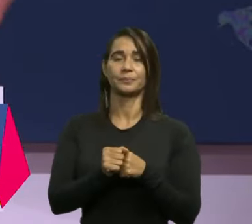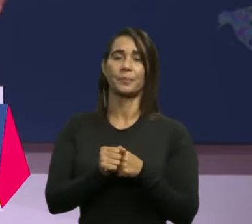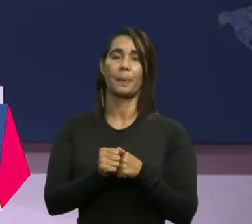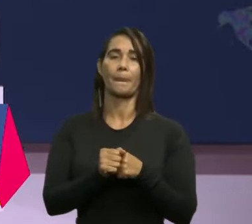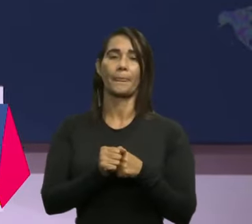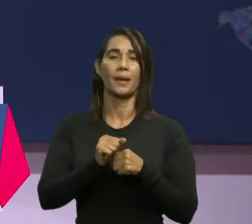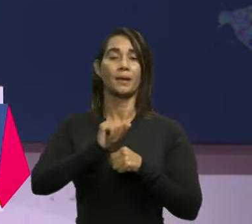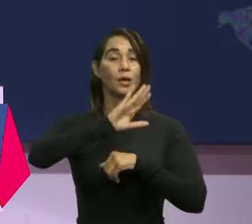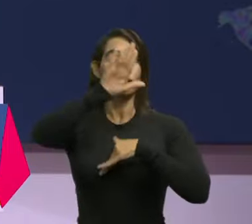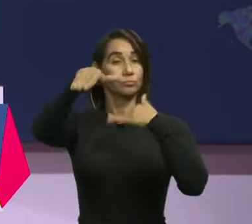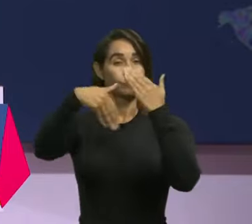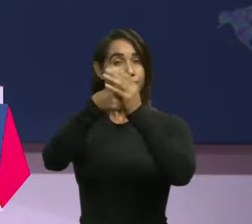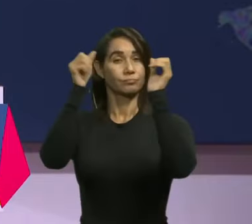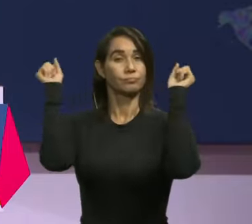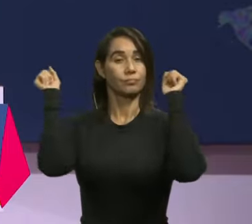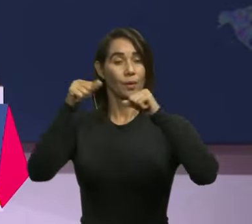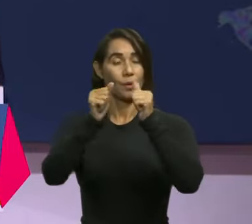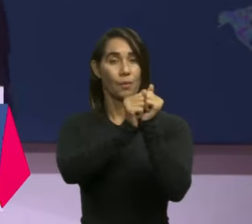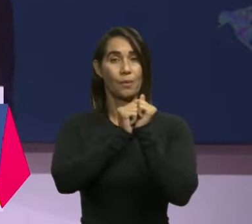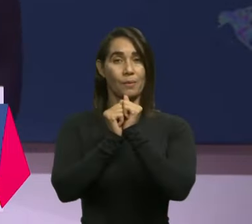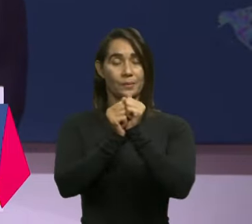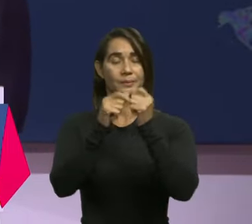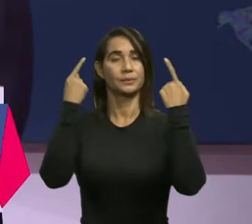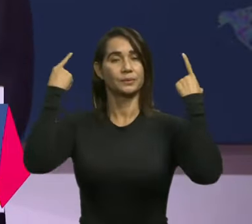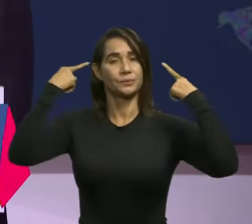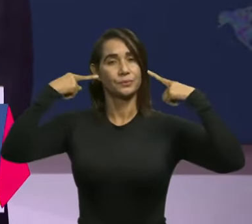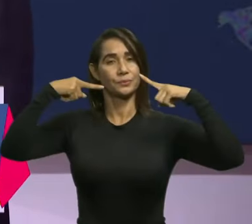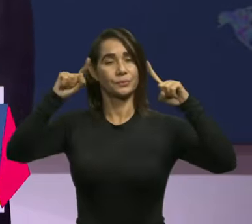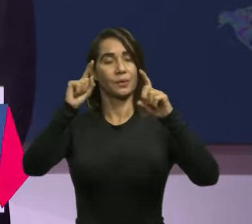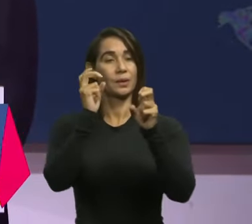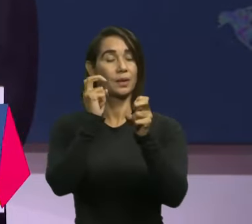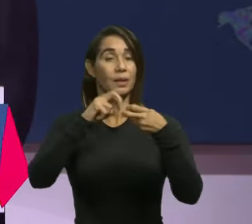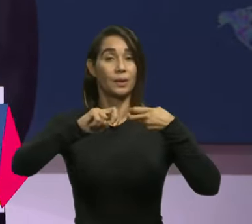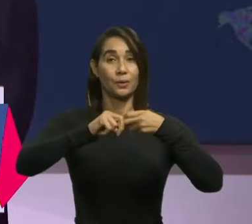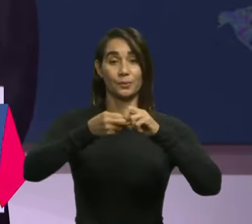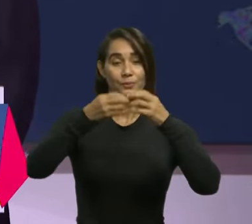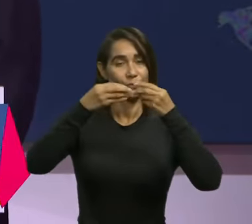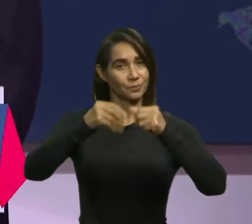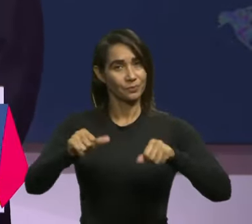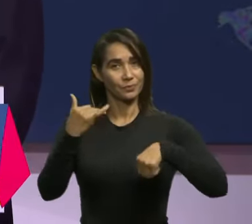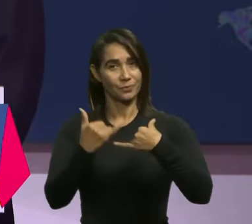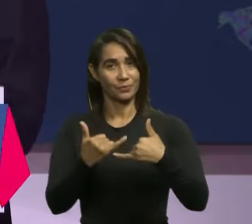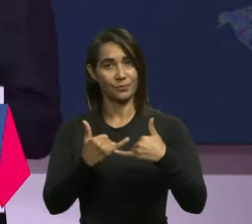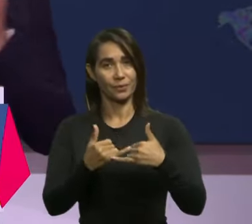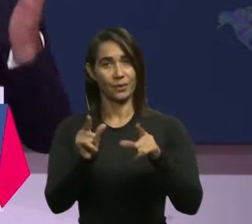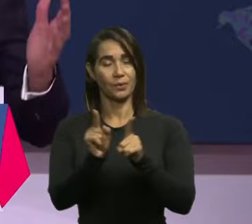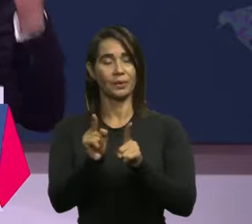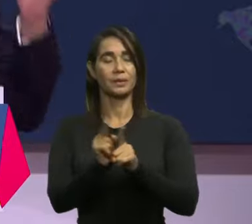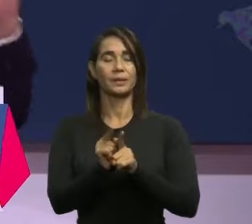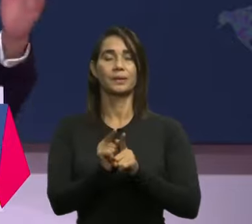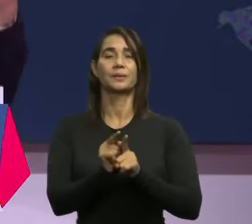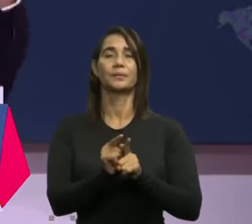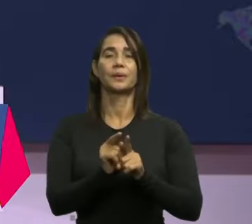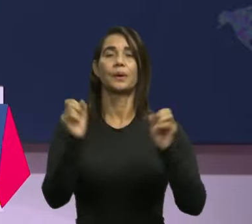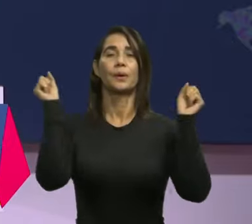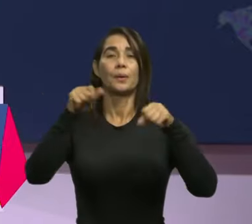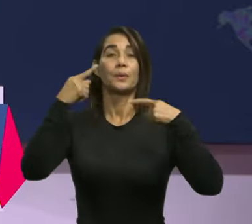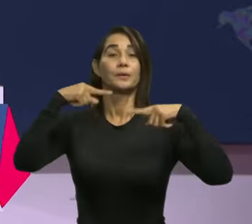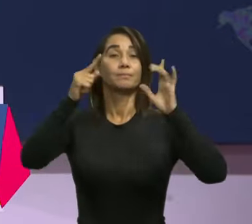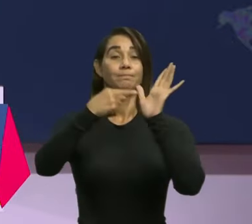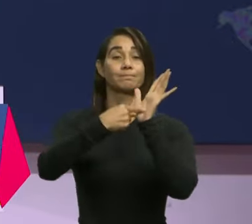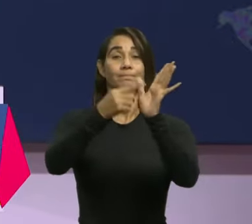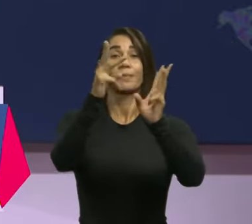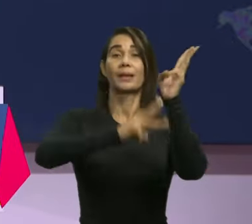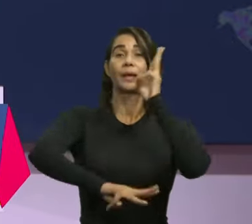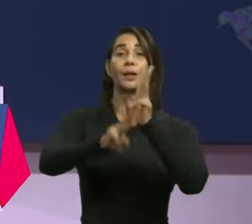todos juntos no solo saldremos de las dificultades y crisis del momento sino que vamos a demostrarle